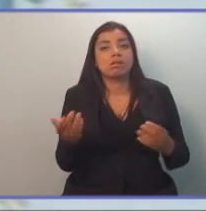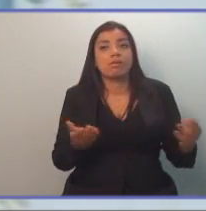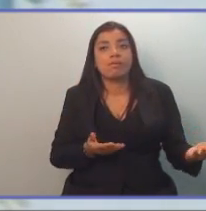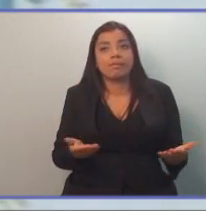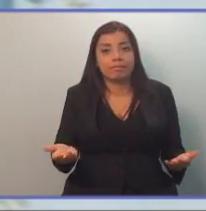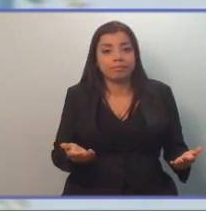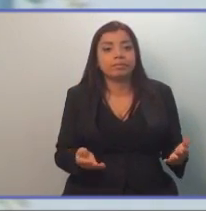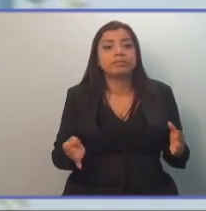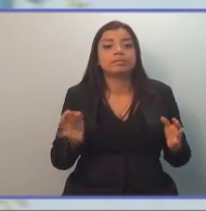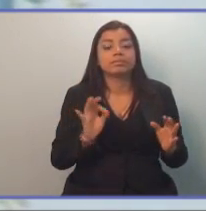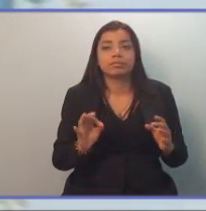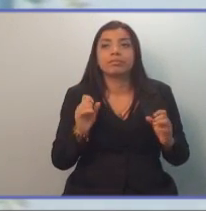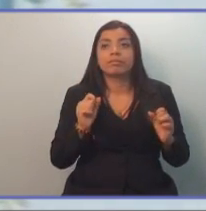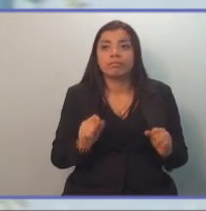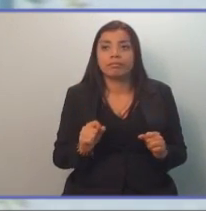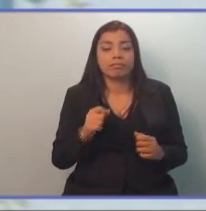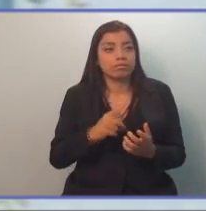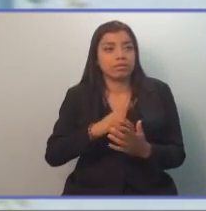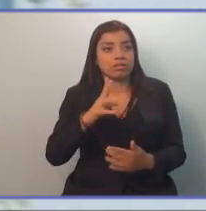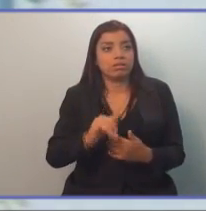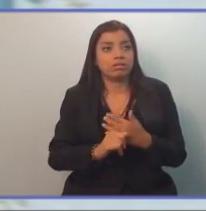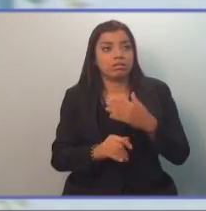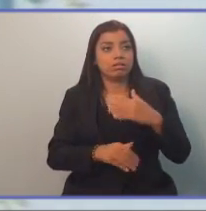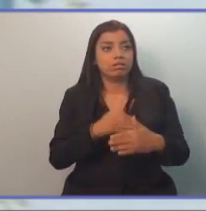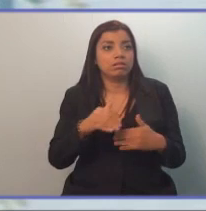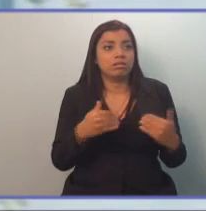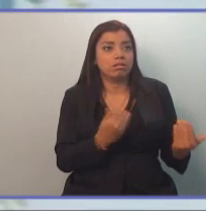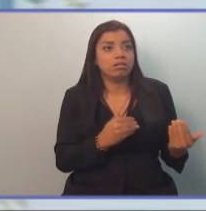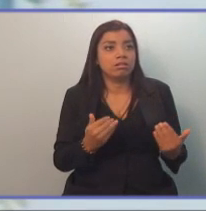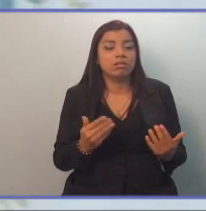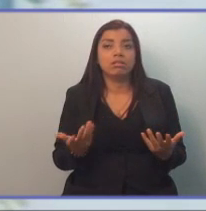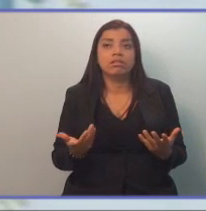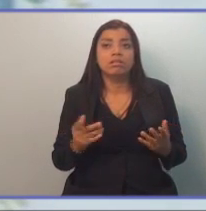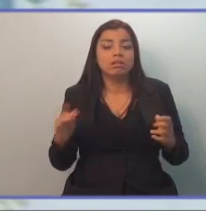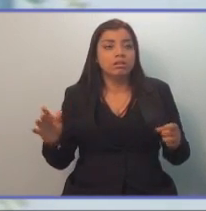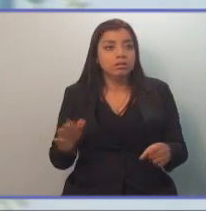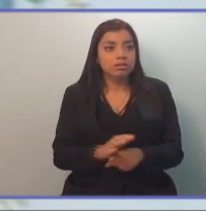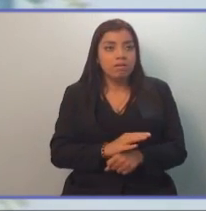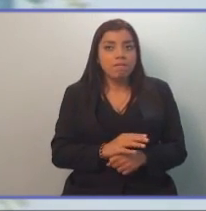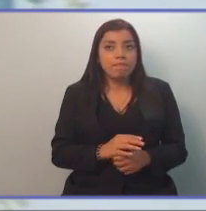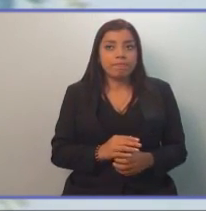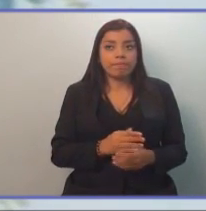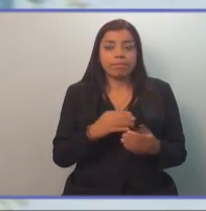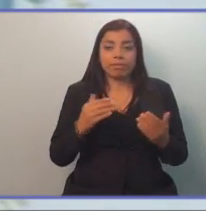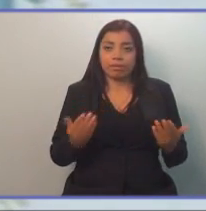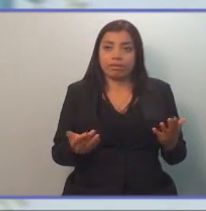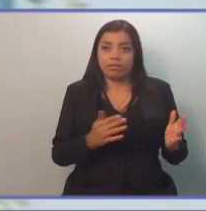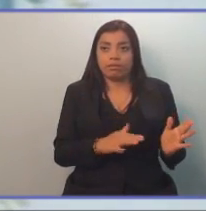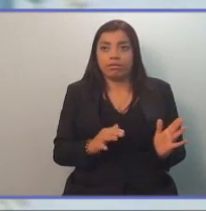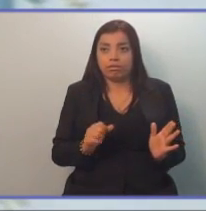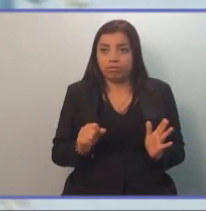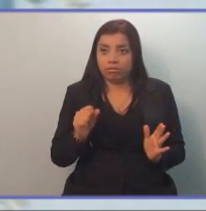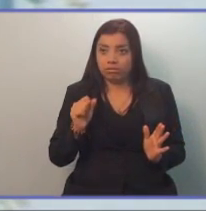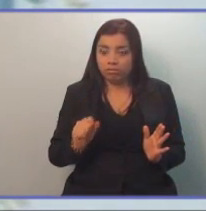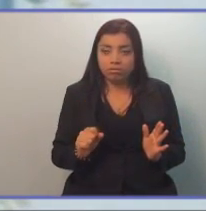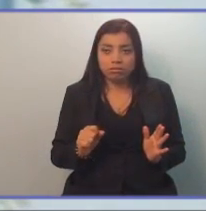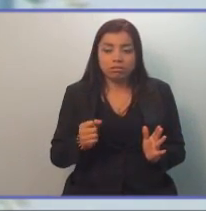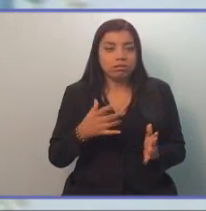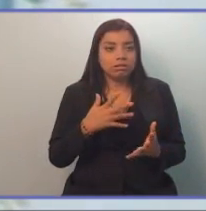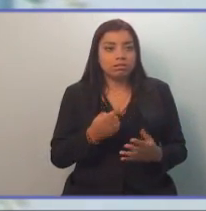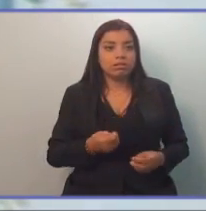puedo seguir apostándole a todos esos proyectos que aún están inconclusos. Y debo de